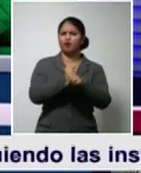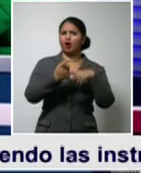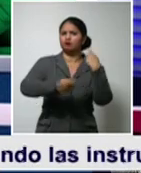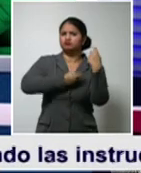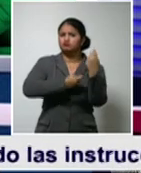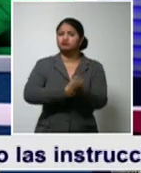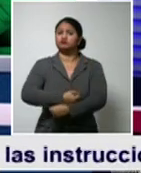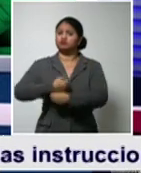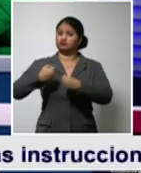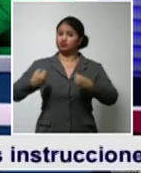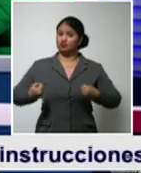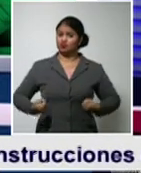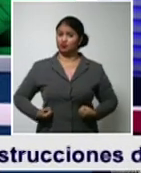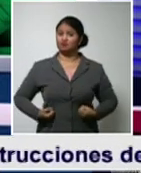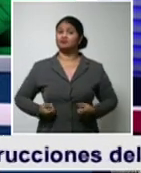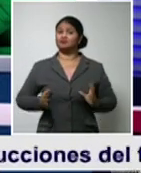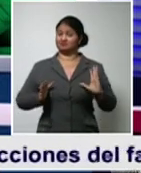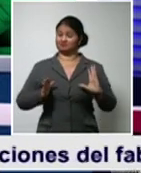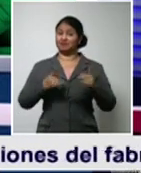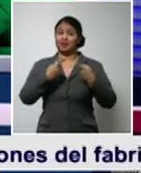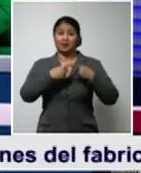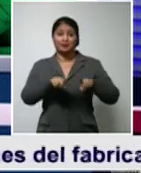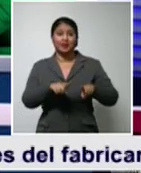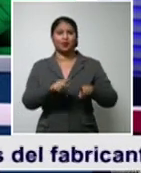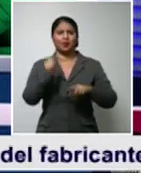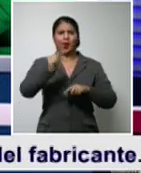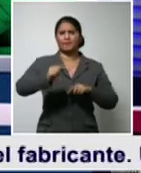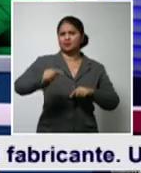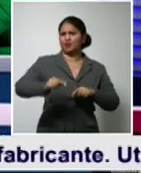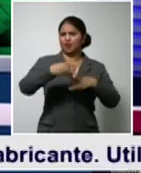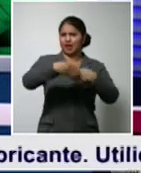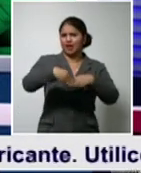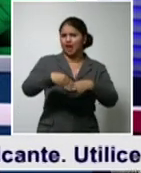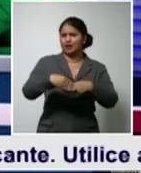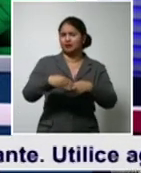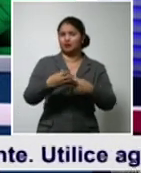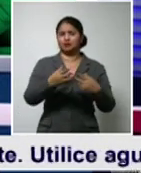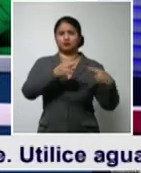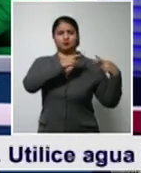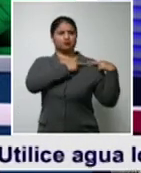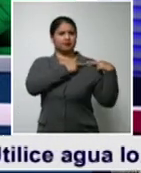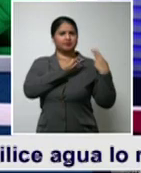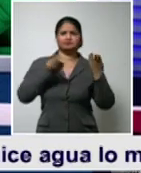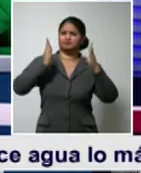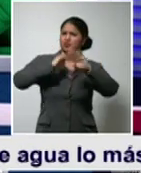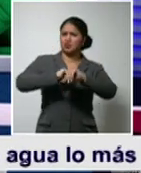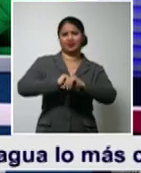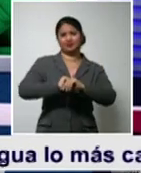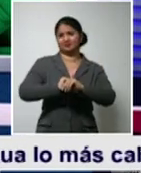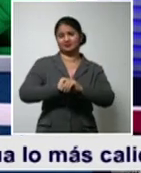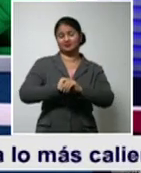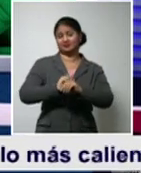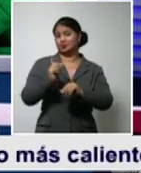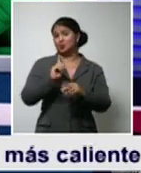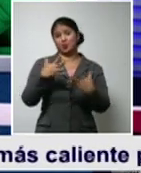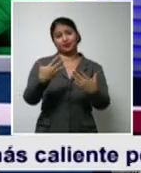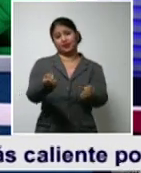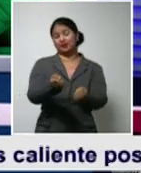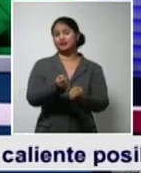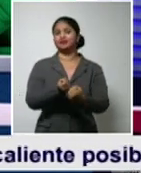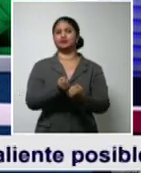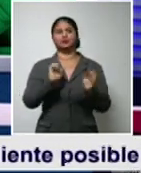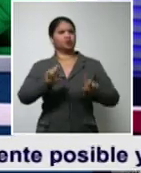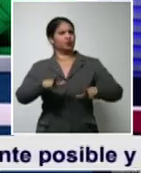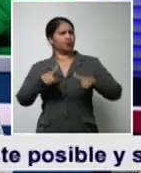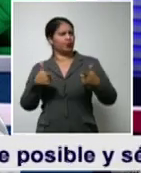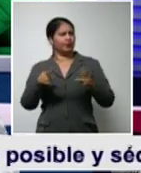y queremos creer que las actitudes negligentes que se observan a veces en el cumplimiento de las medidas de restricción,